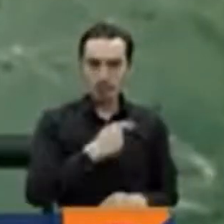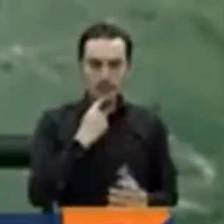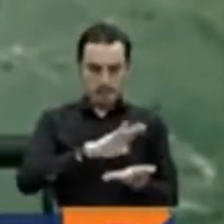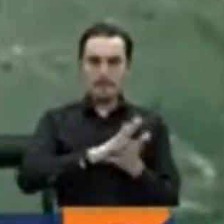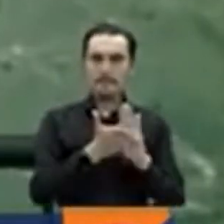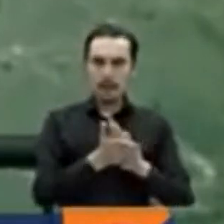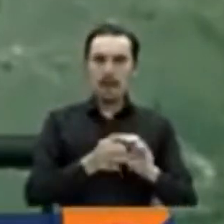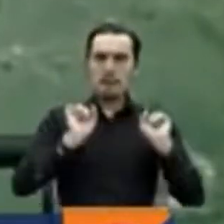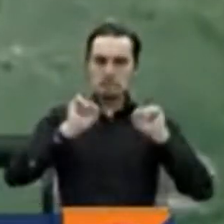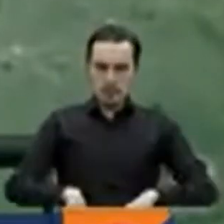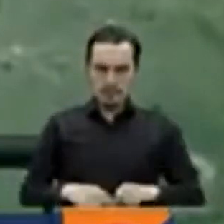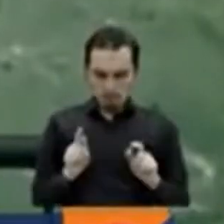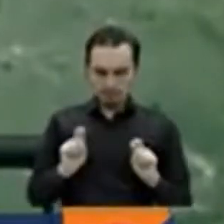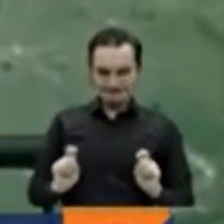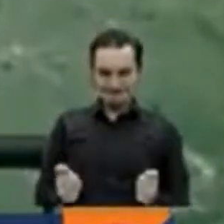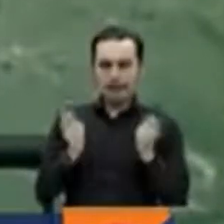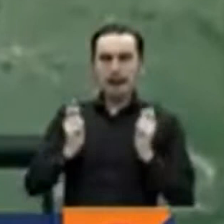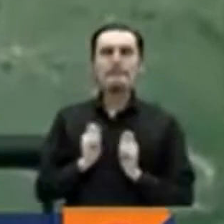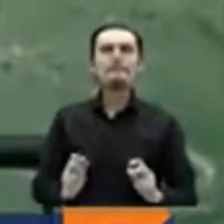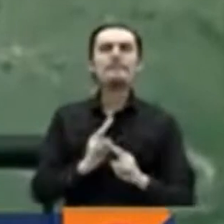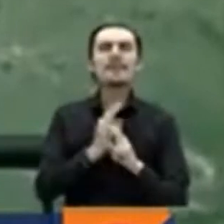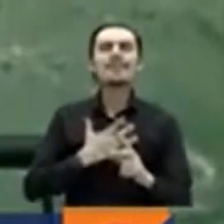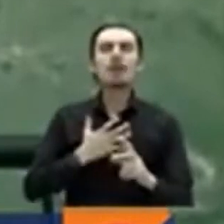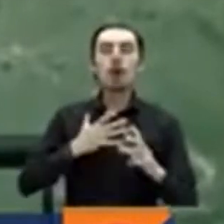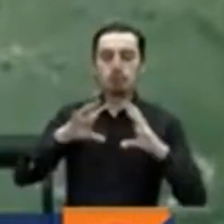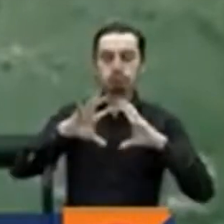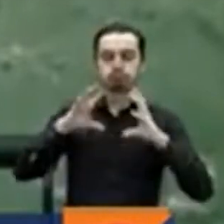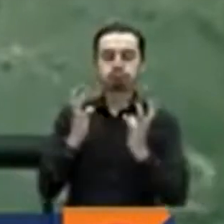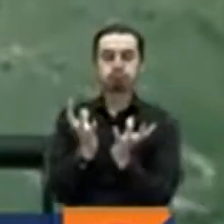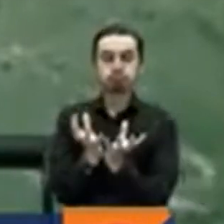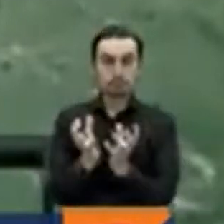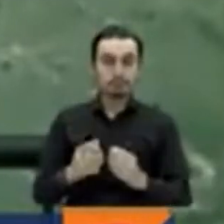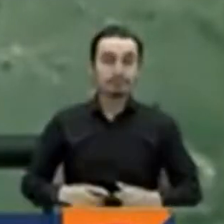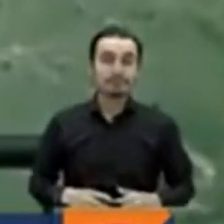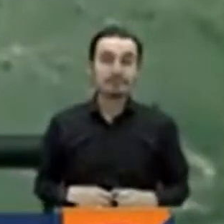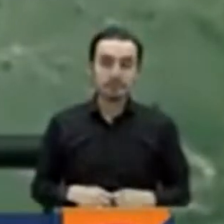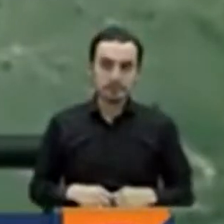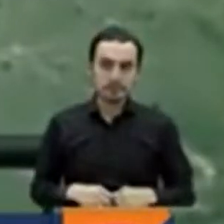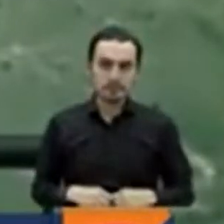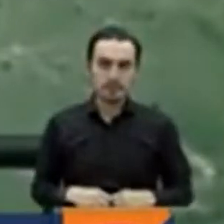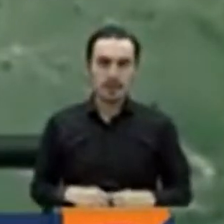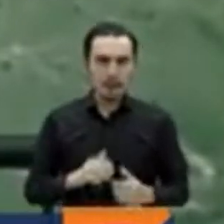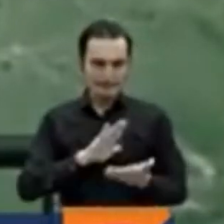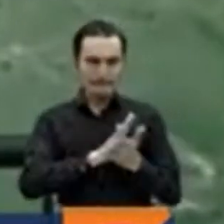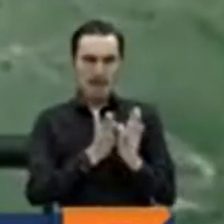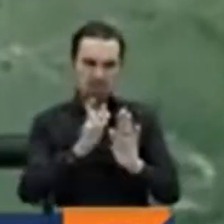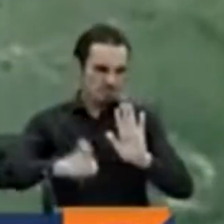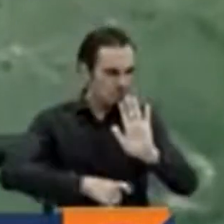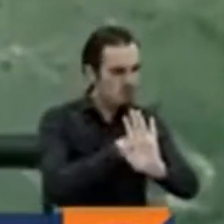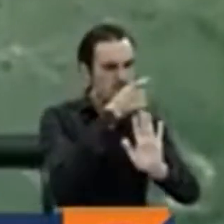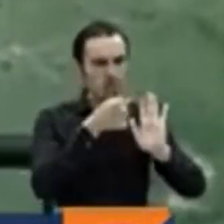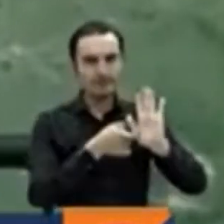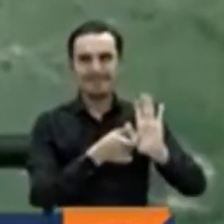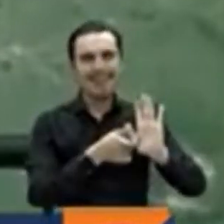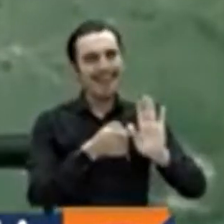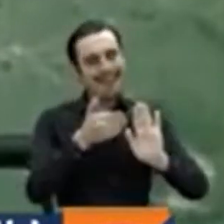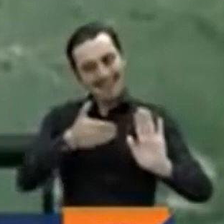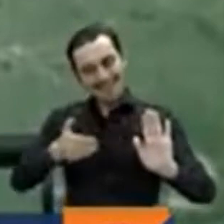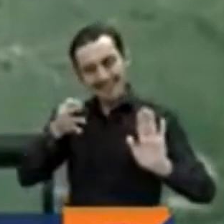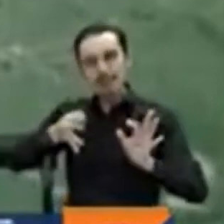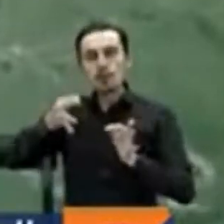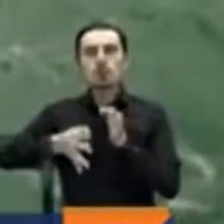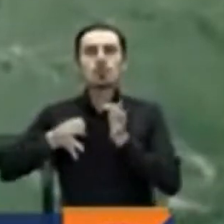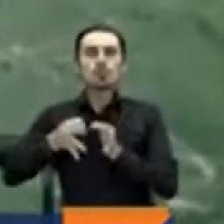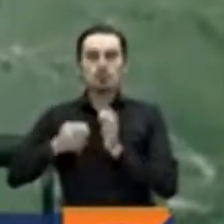podremos salvar la vida en esta nuestra tierra común. No hay paz total sin justicia